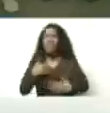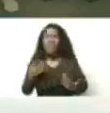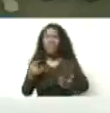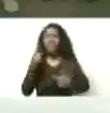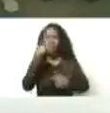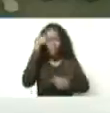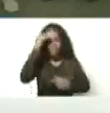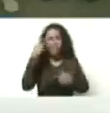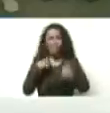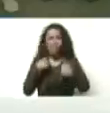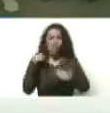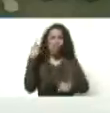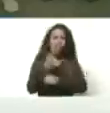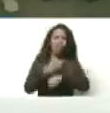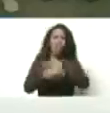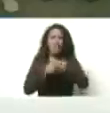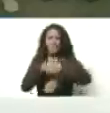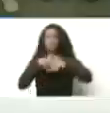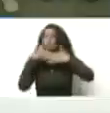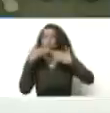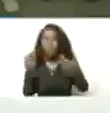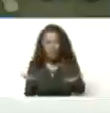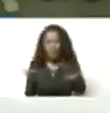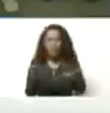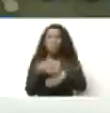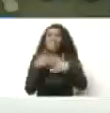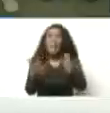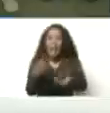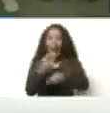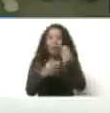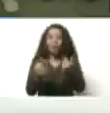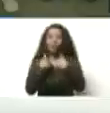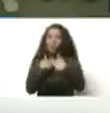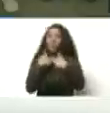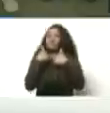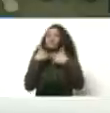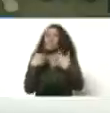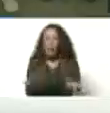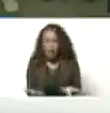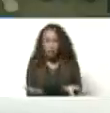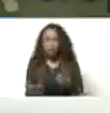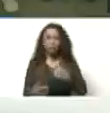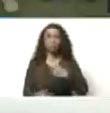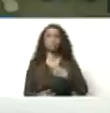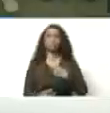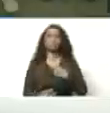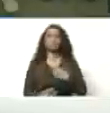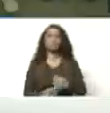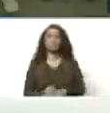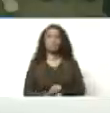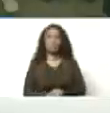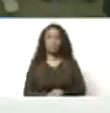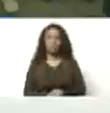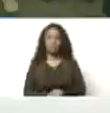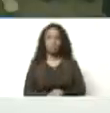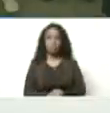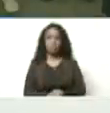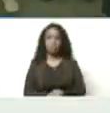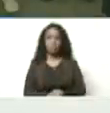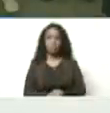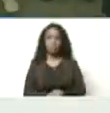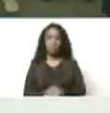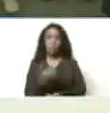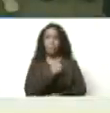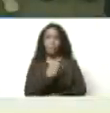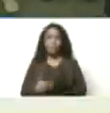yo debo hacer pimentel que debo hacer yo pimentel dime ser presidente